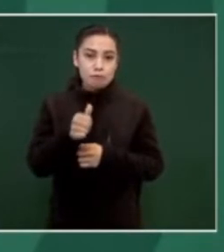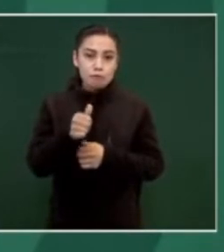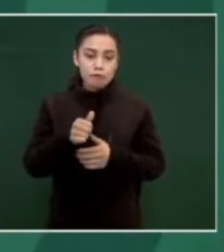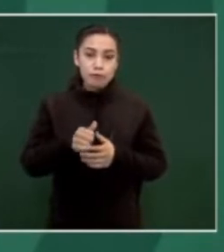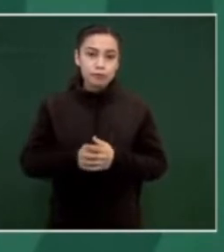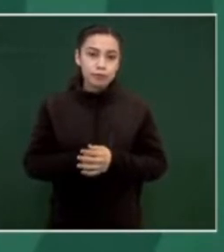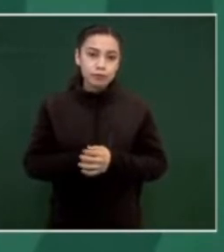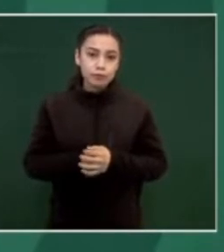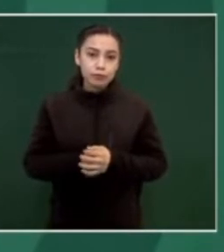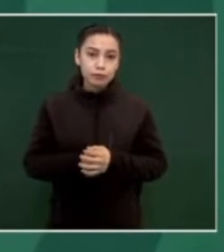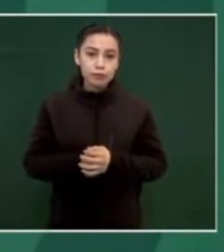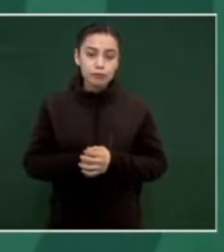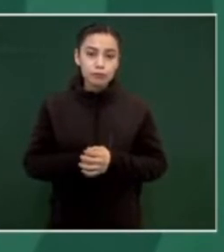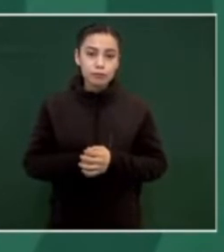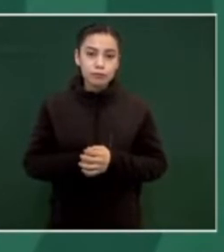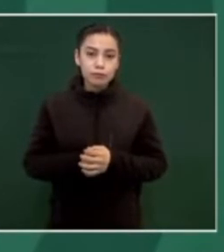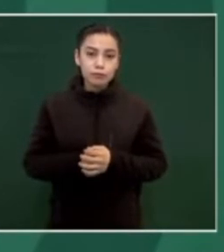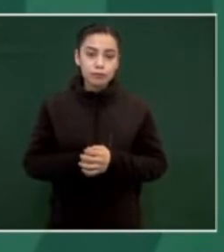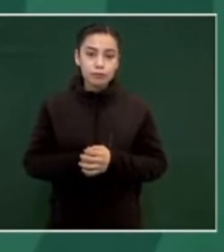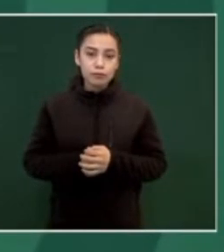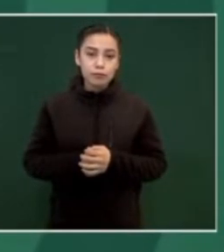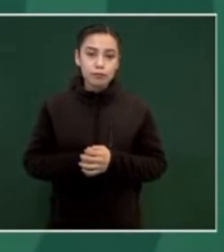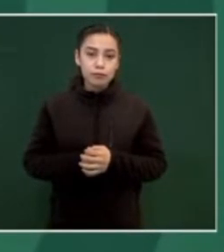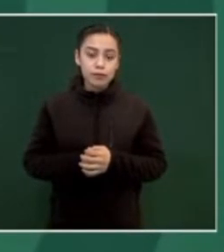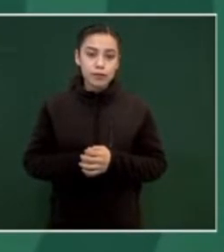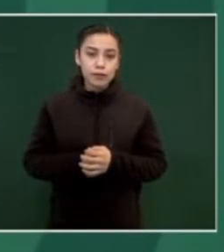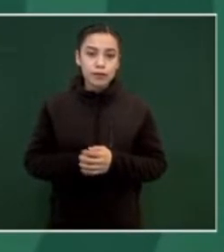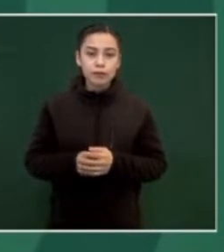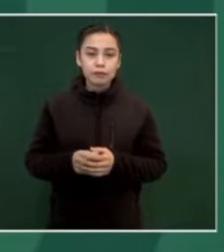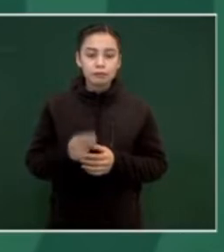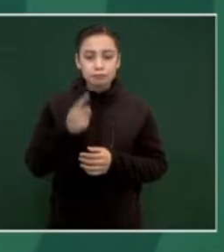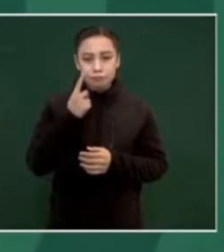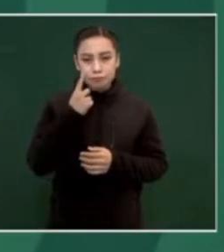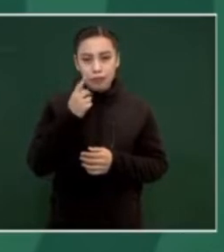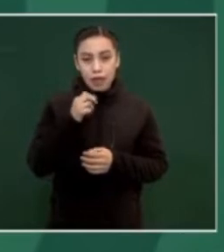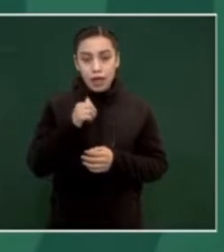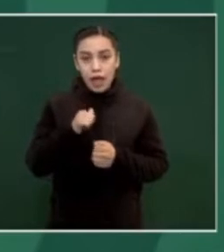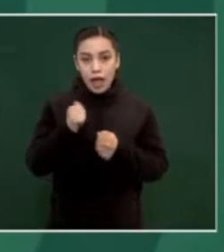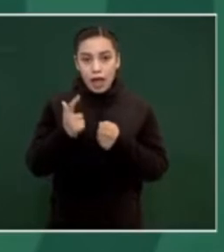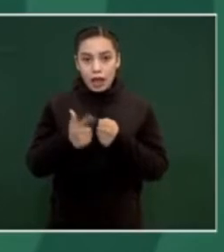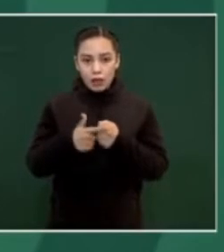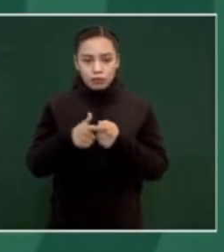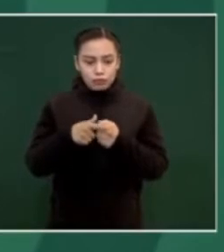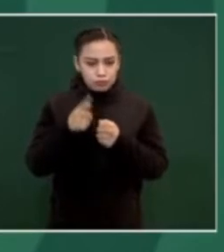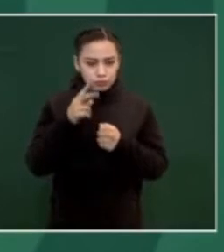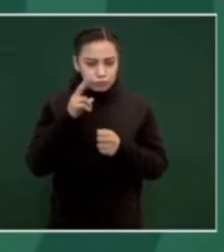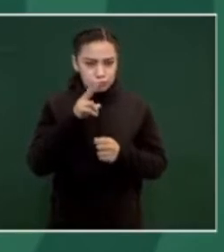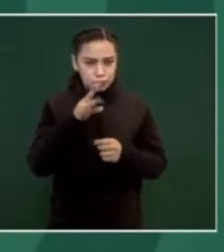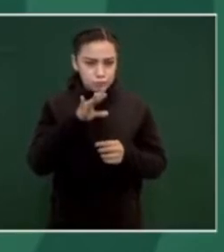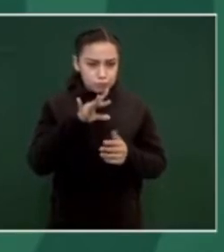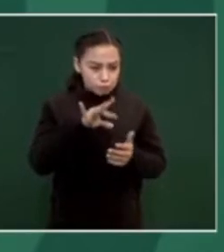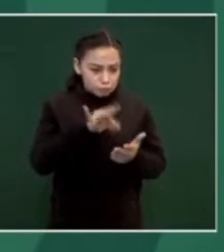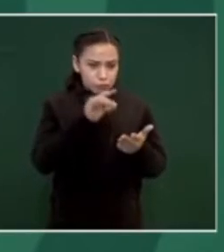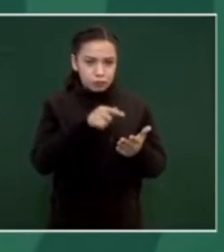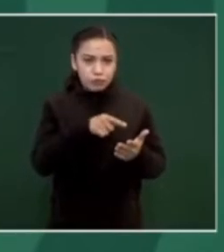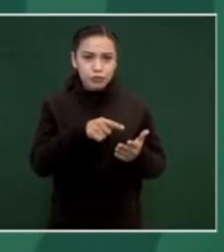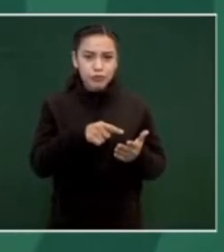si hay algo que distingue al conservadurismo es la hipocresía